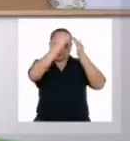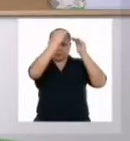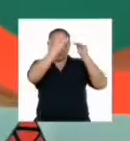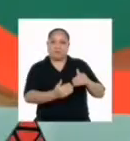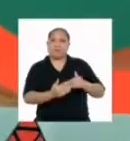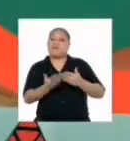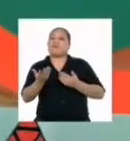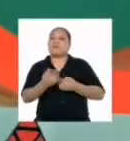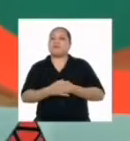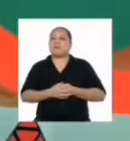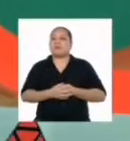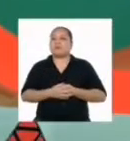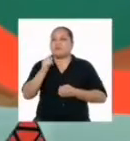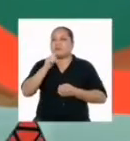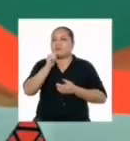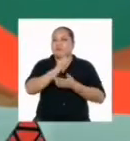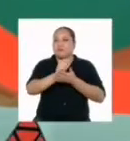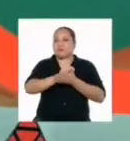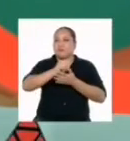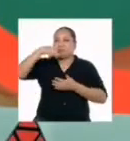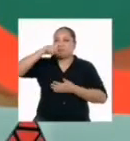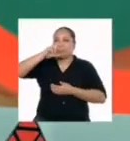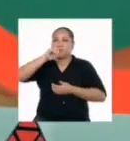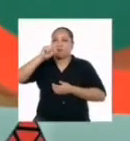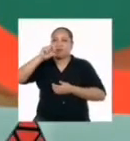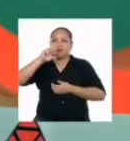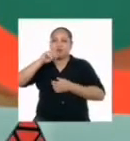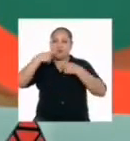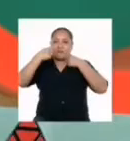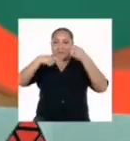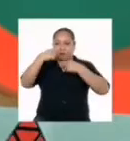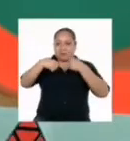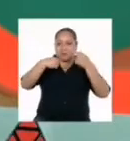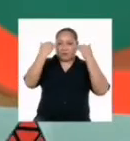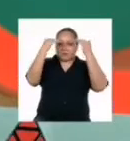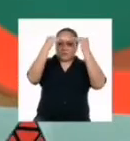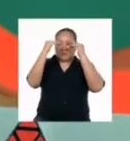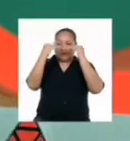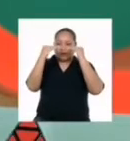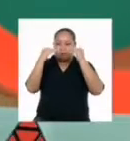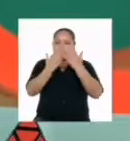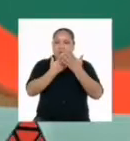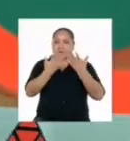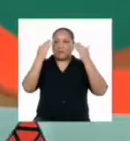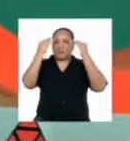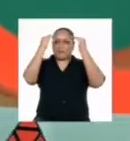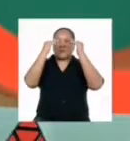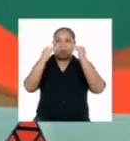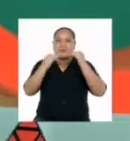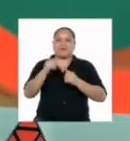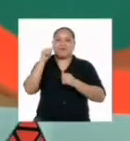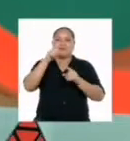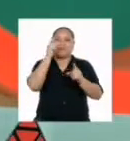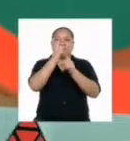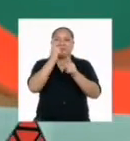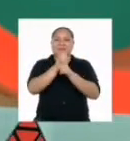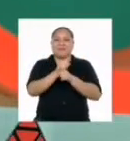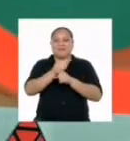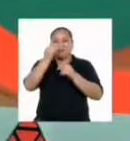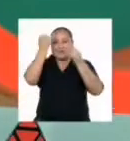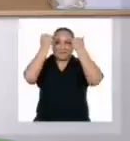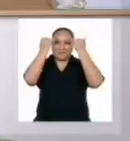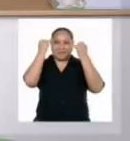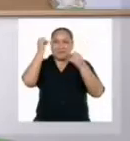esta? Es un texto narrativo en el que se cuentan sucesos o acontecimientos según el punto de vista de